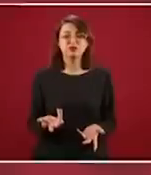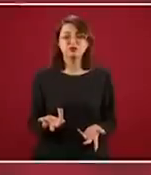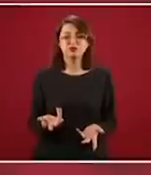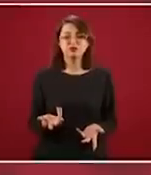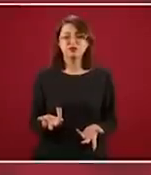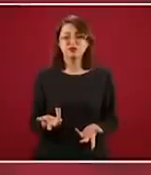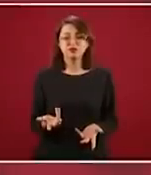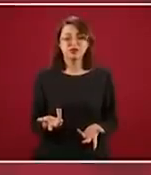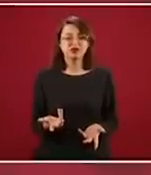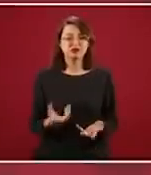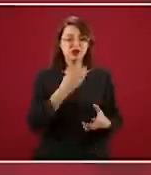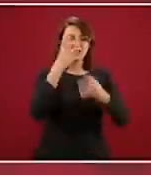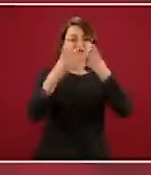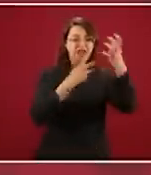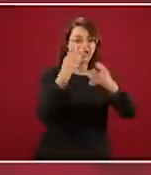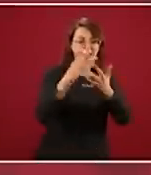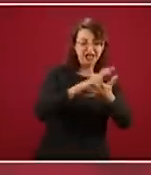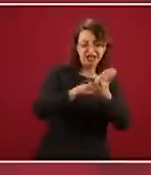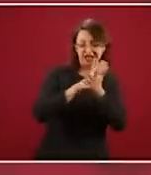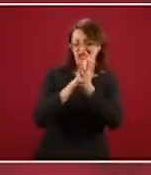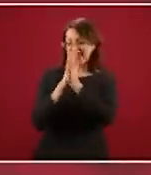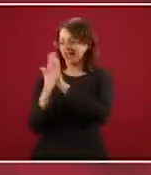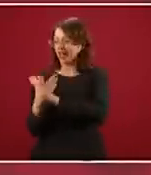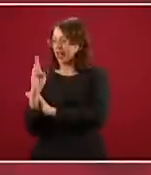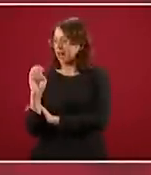los convierto en becas, o sea,